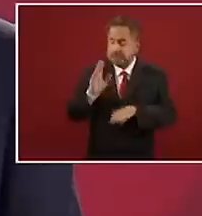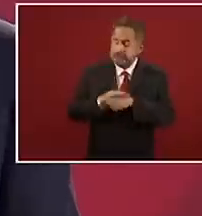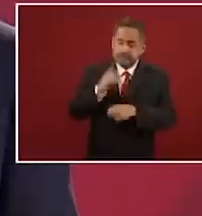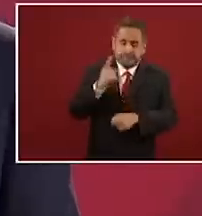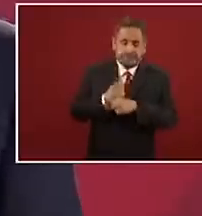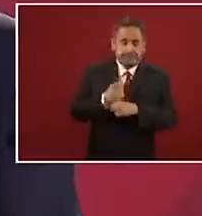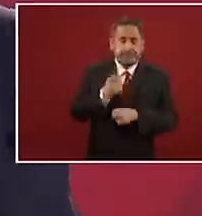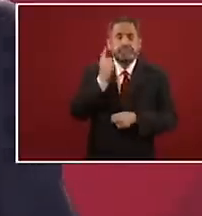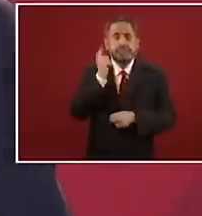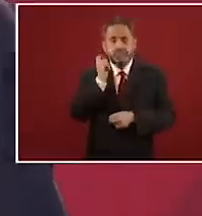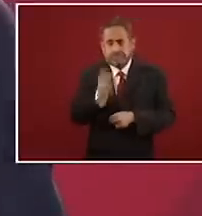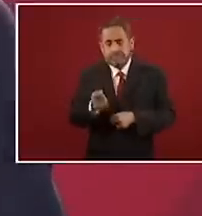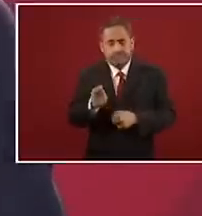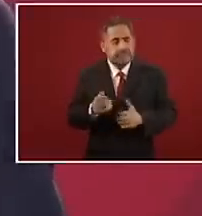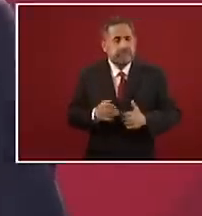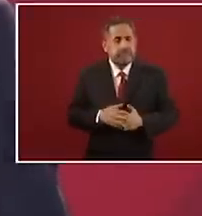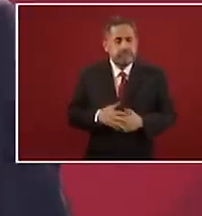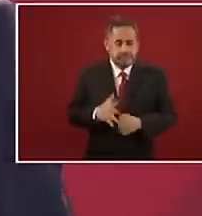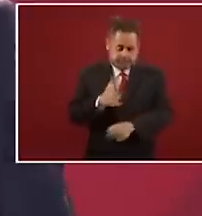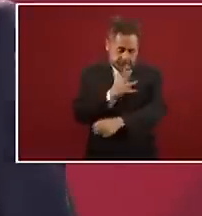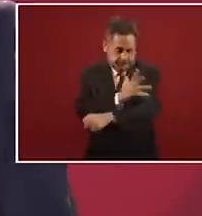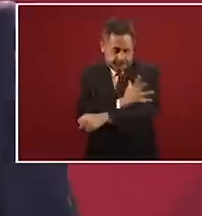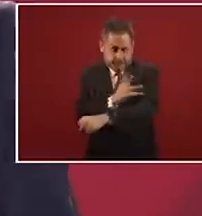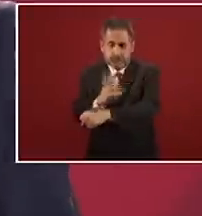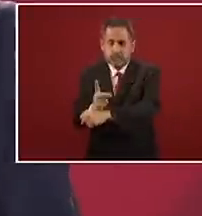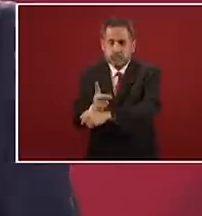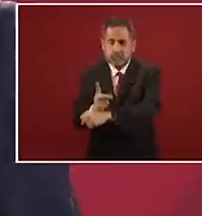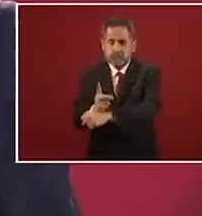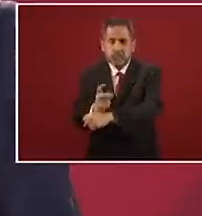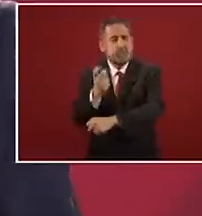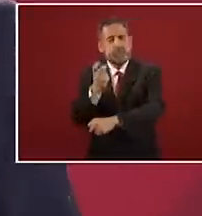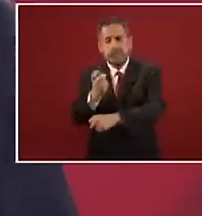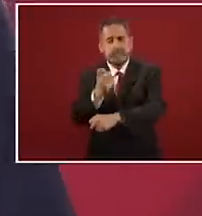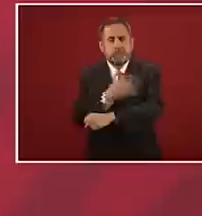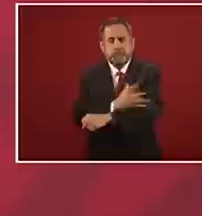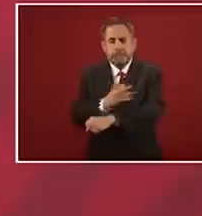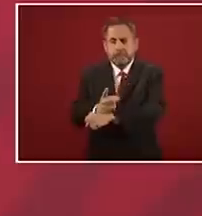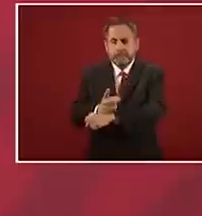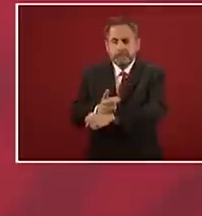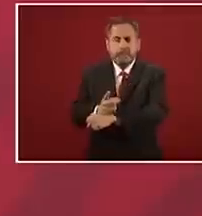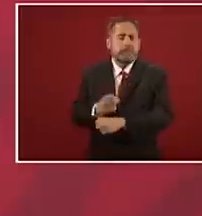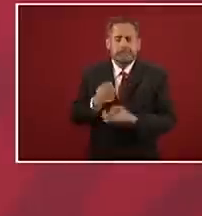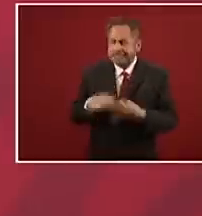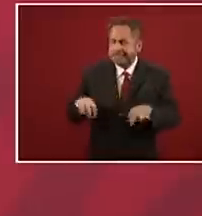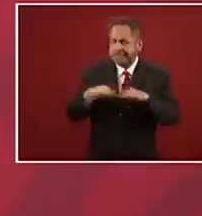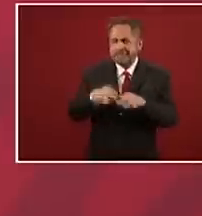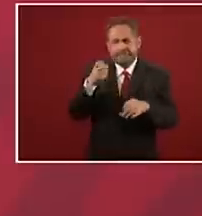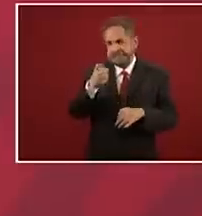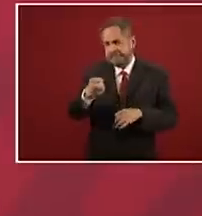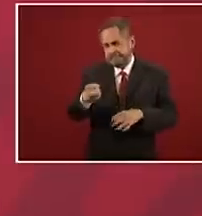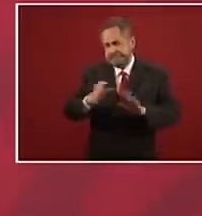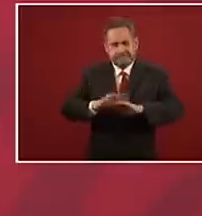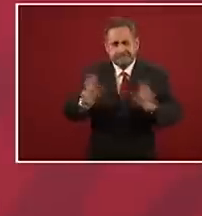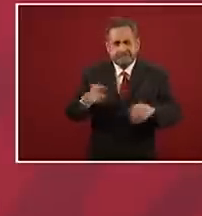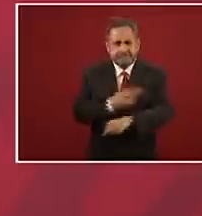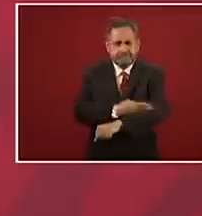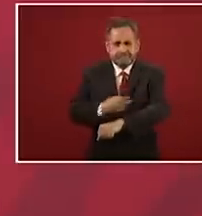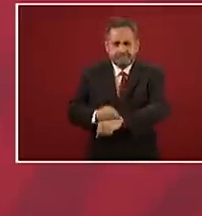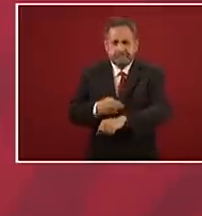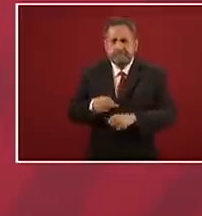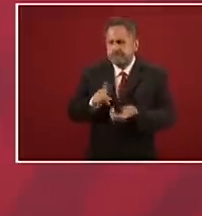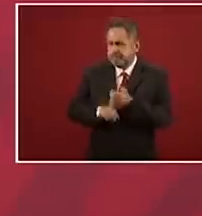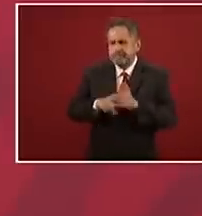fundamentalmente con honestidad, con manejo honesto del presupuesto.